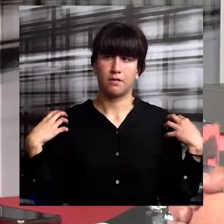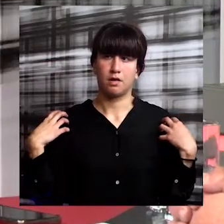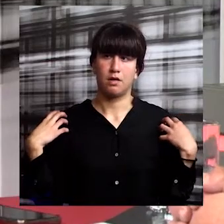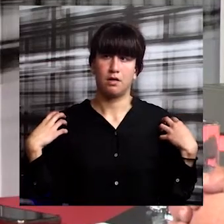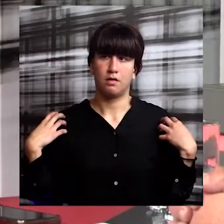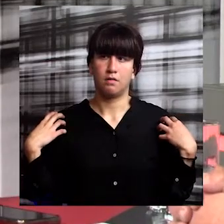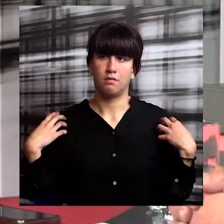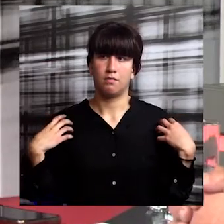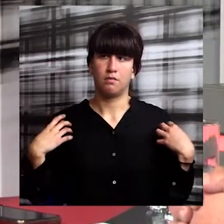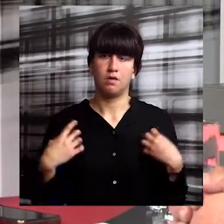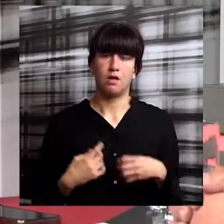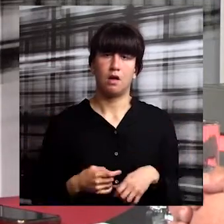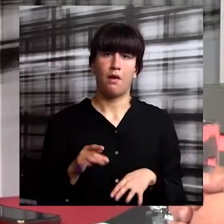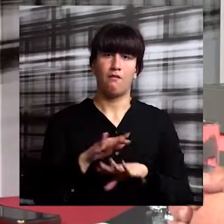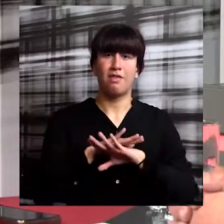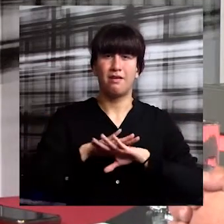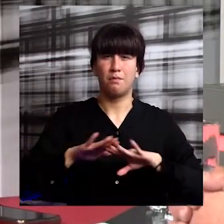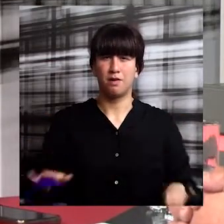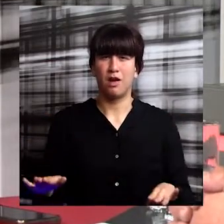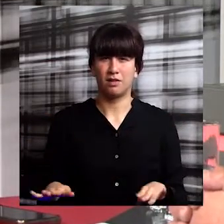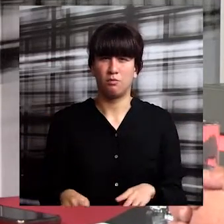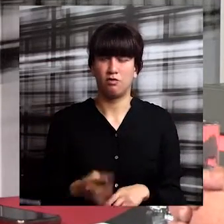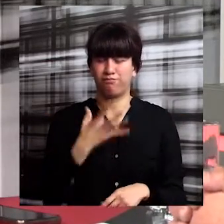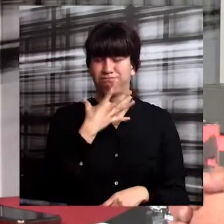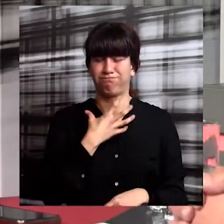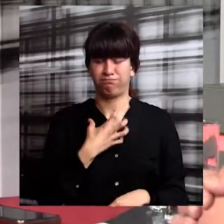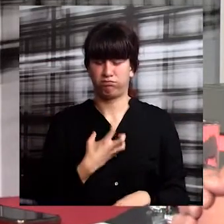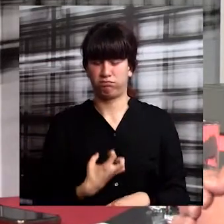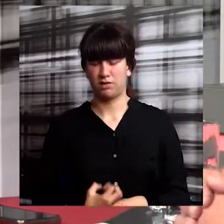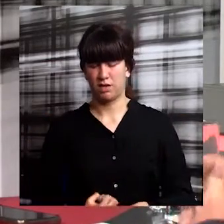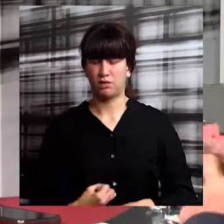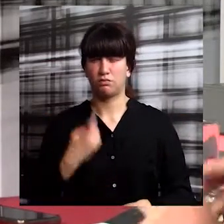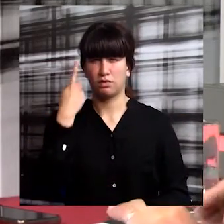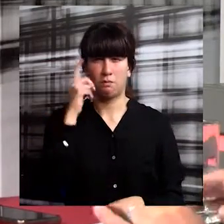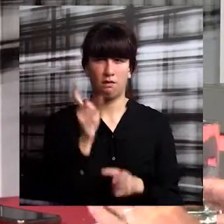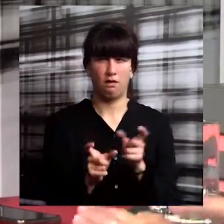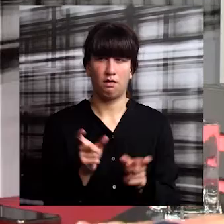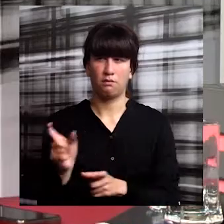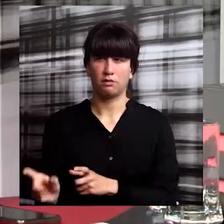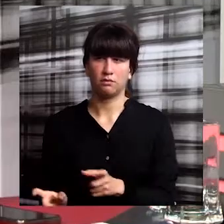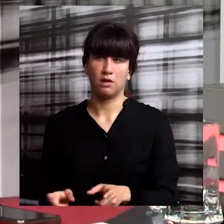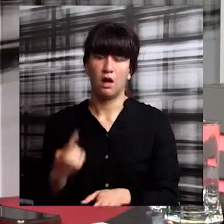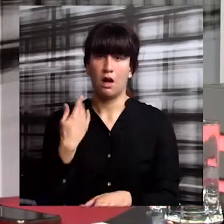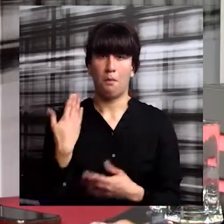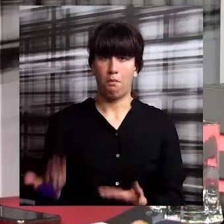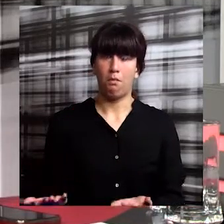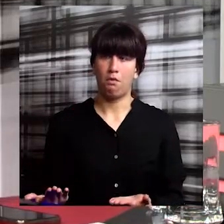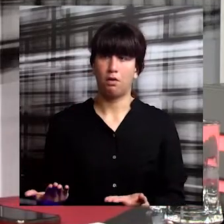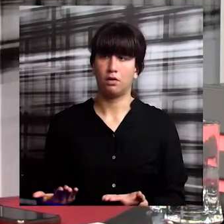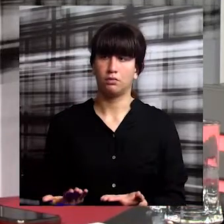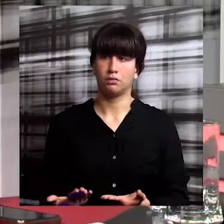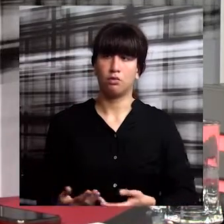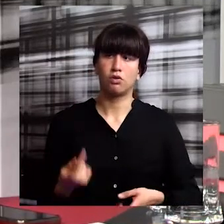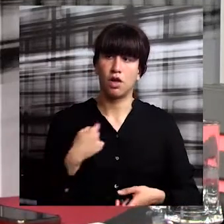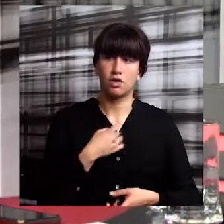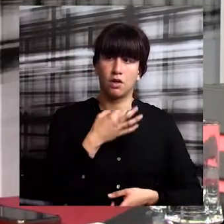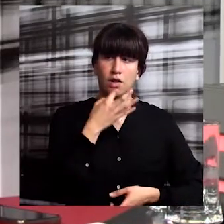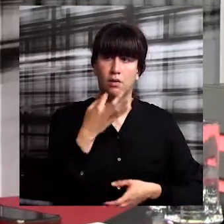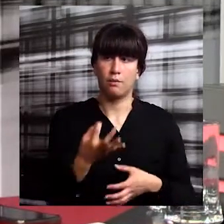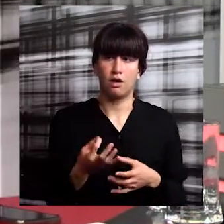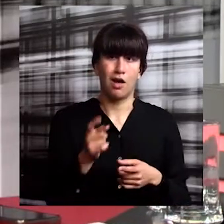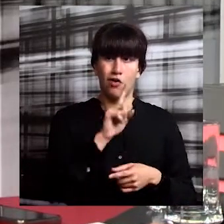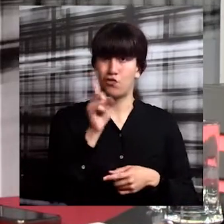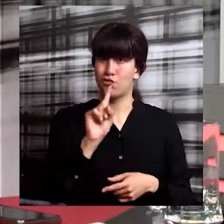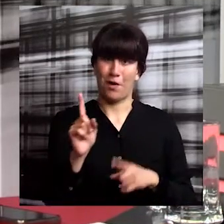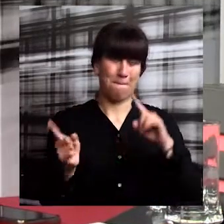final va a terminar siendo una tremenda desilusión para el electorado. Por eso yo he tenido ese planteamiento, que no es primera